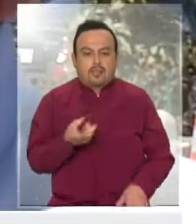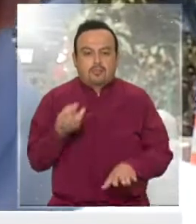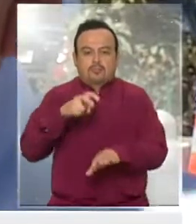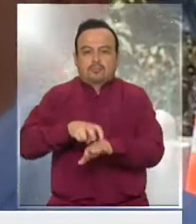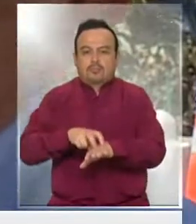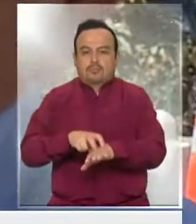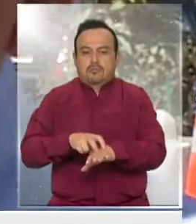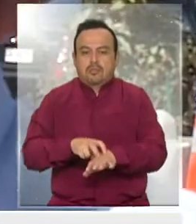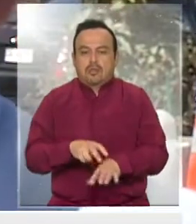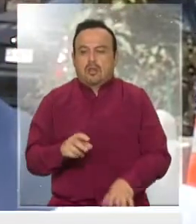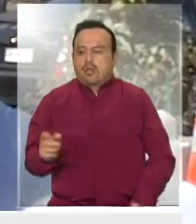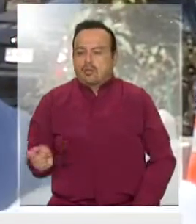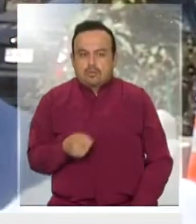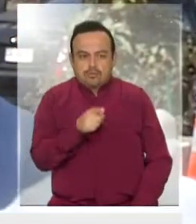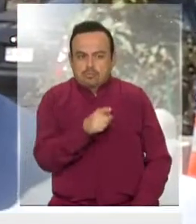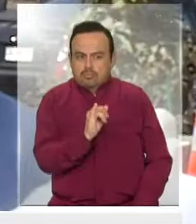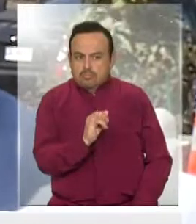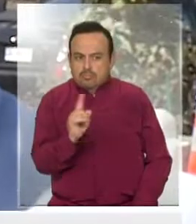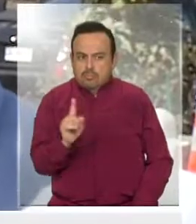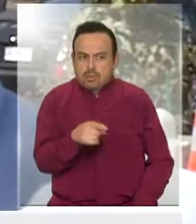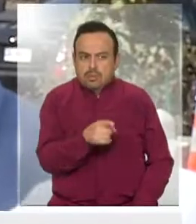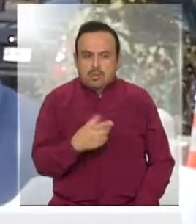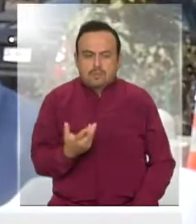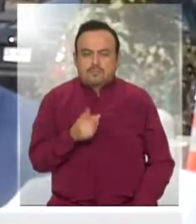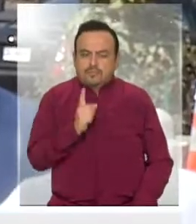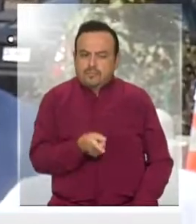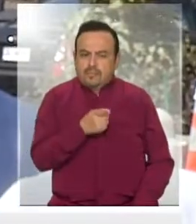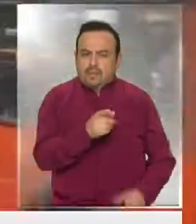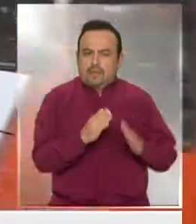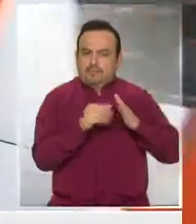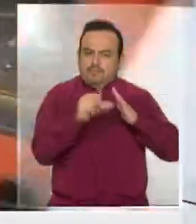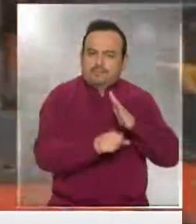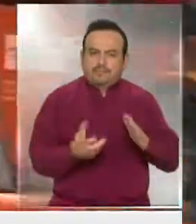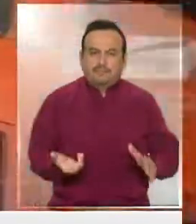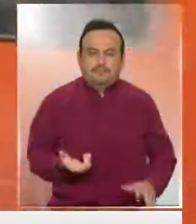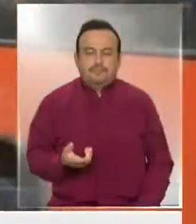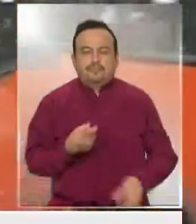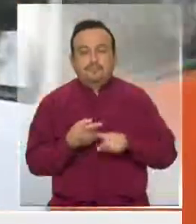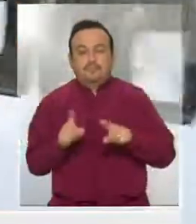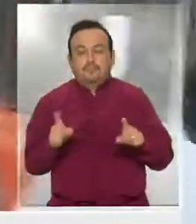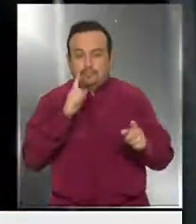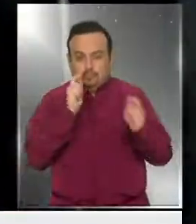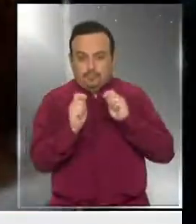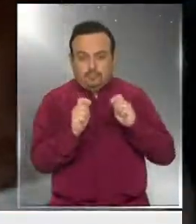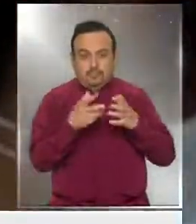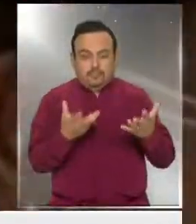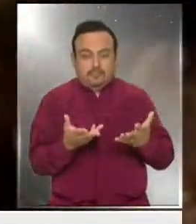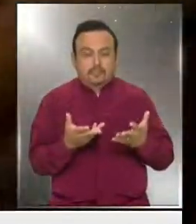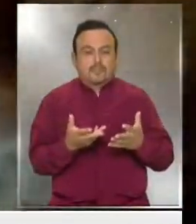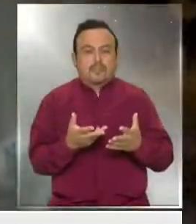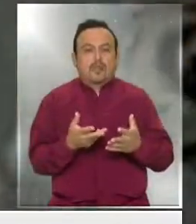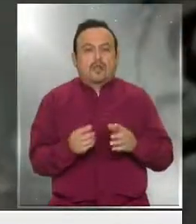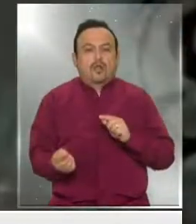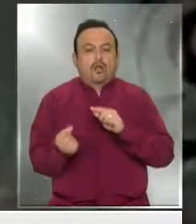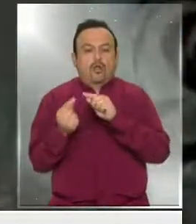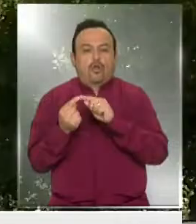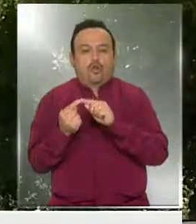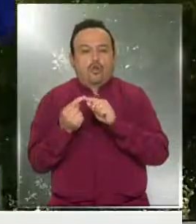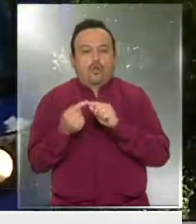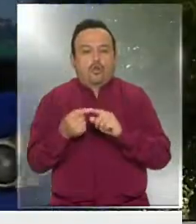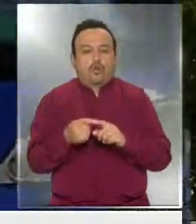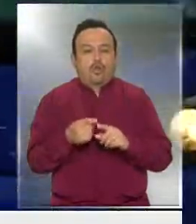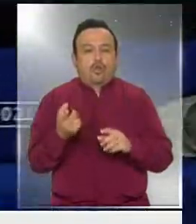bus controlando que si efectivamente la persona tiene que mantener la cuarentena o no. Otro de los riesgos que señalan es el contacto con los